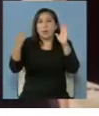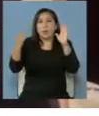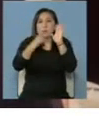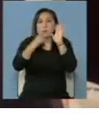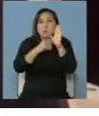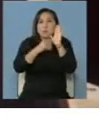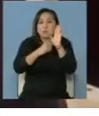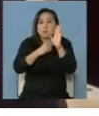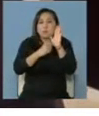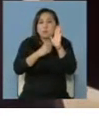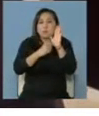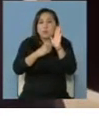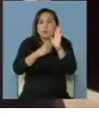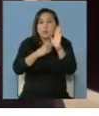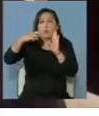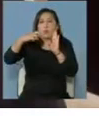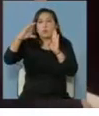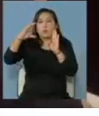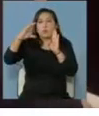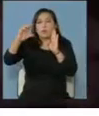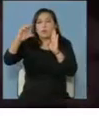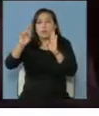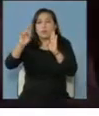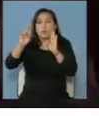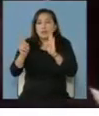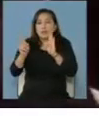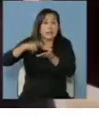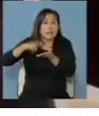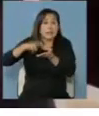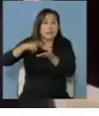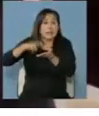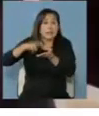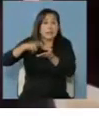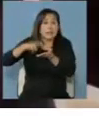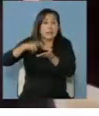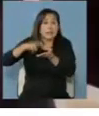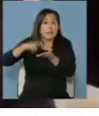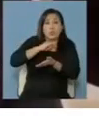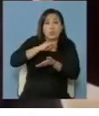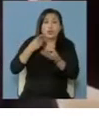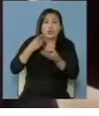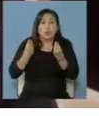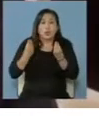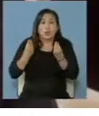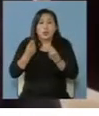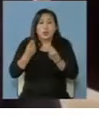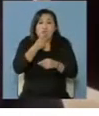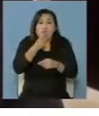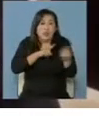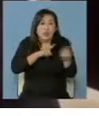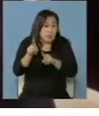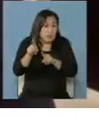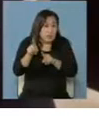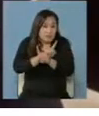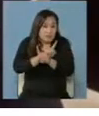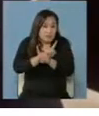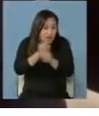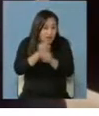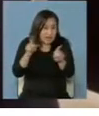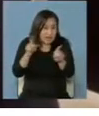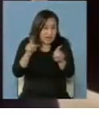que hacer un PCR, tanto en Salta como en Jujuy, no es una cuestión rápida ni